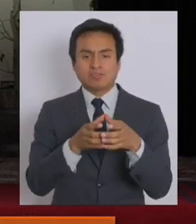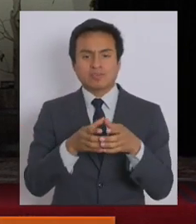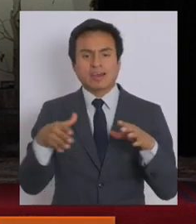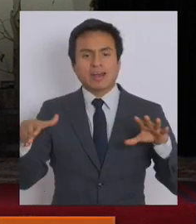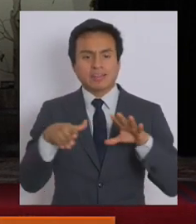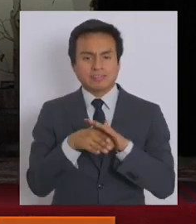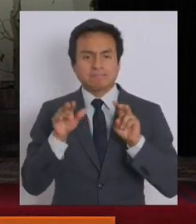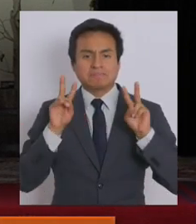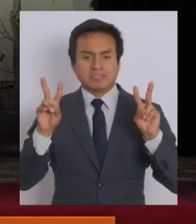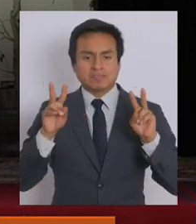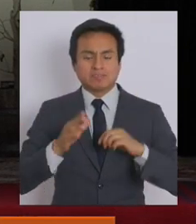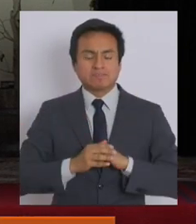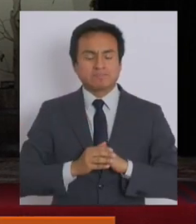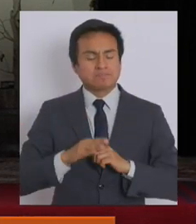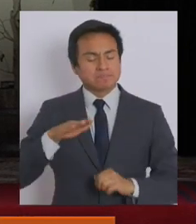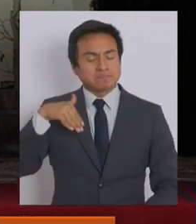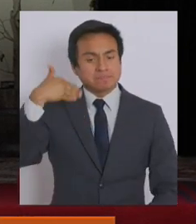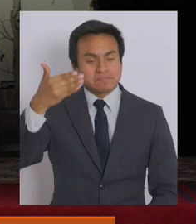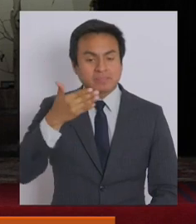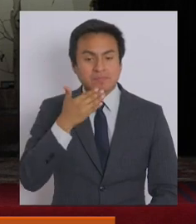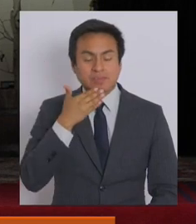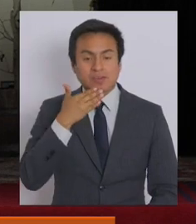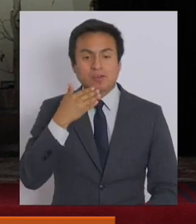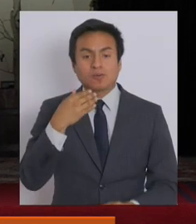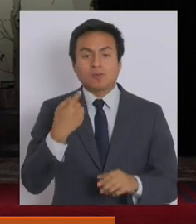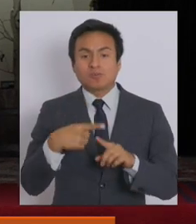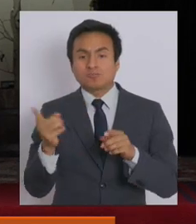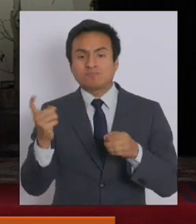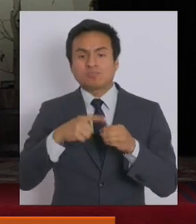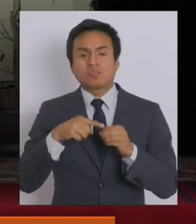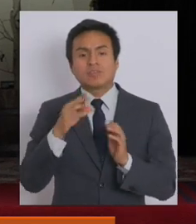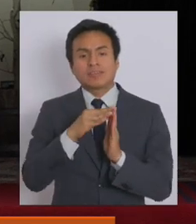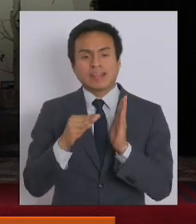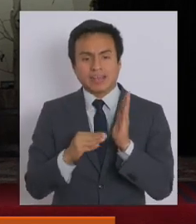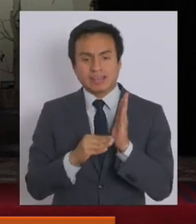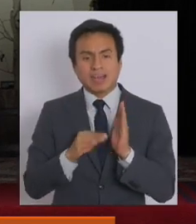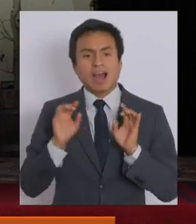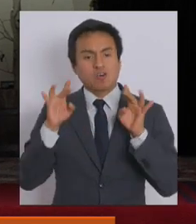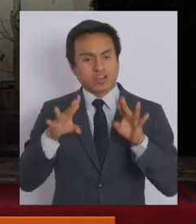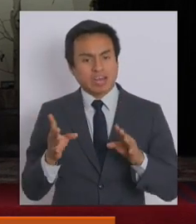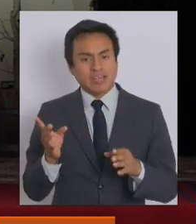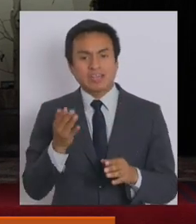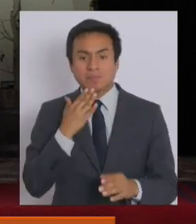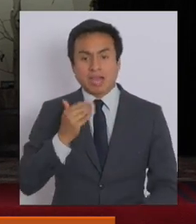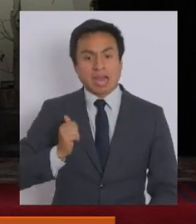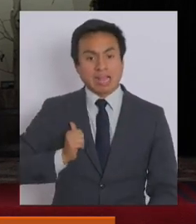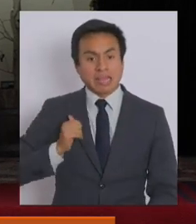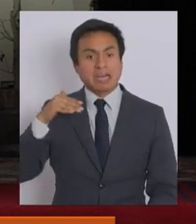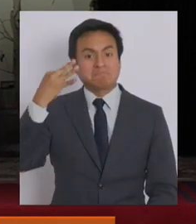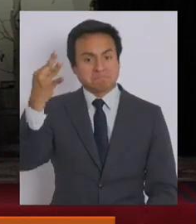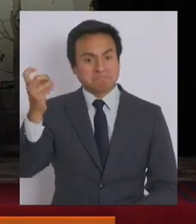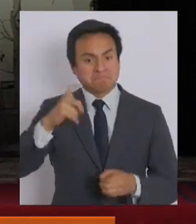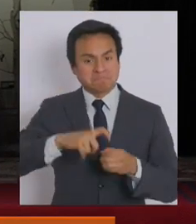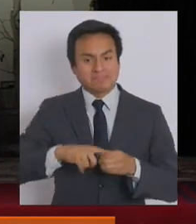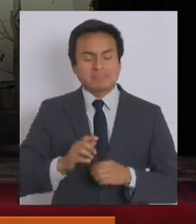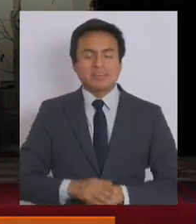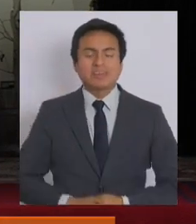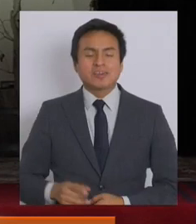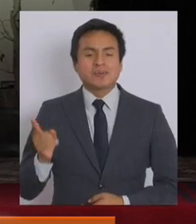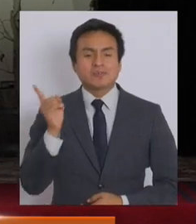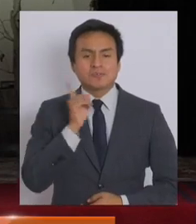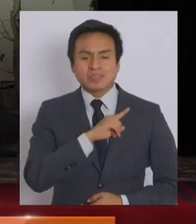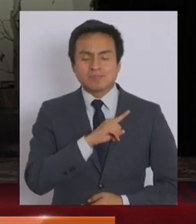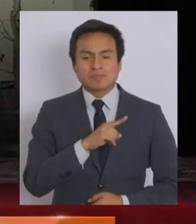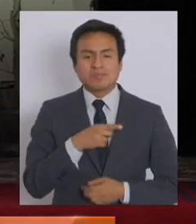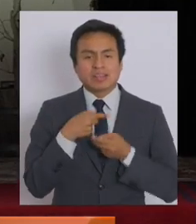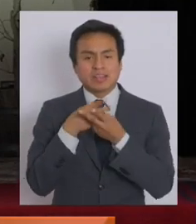Alianza del Pacífico, y esperamos que pronto se sumen Nueva Zelanda, Australia y Canadá. Por último, en